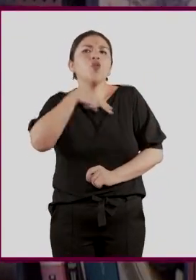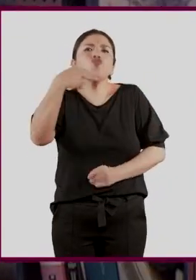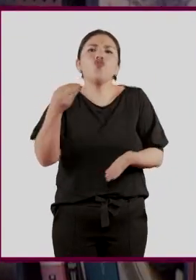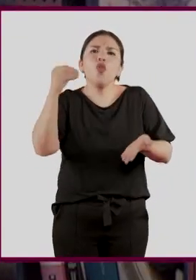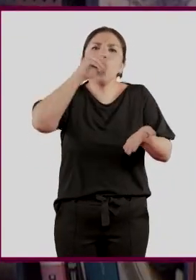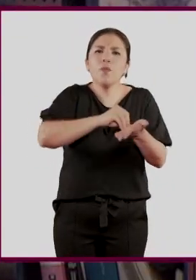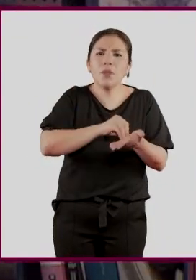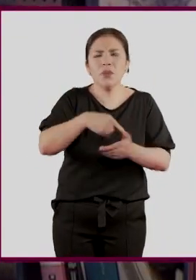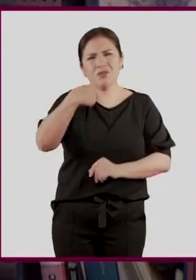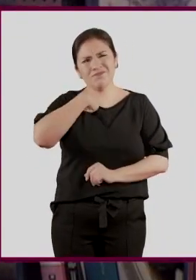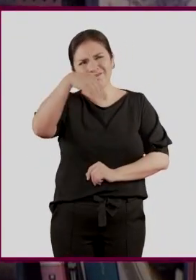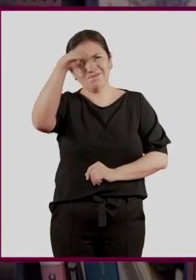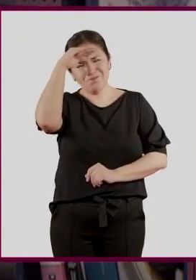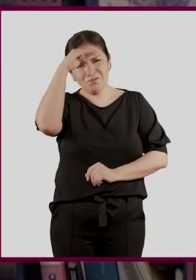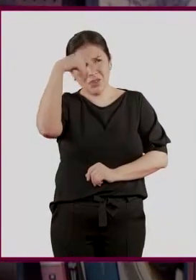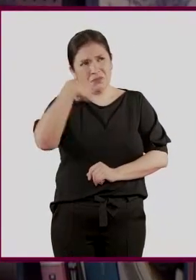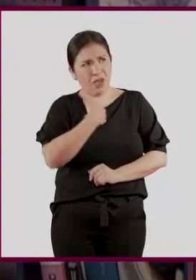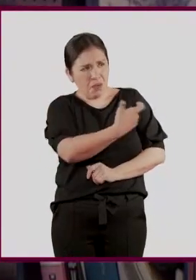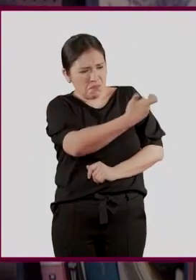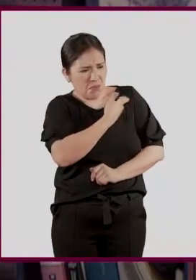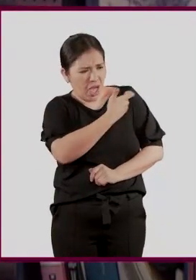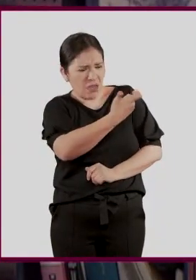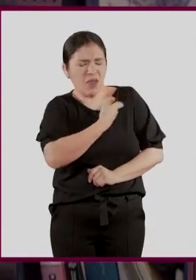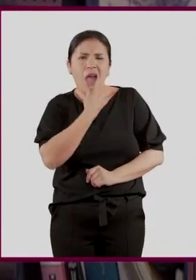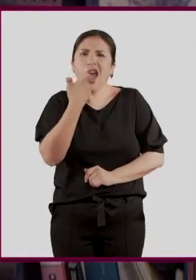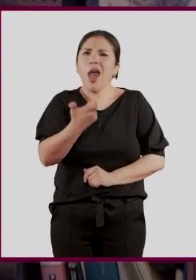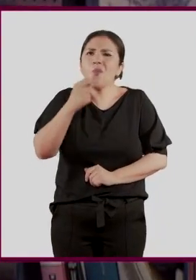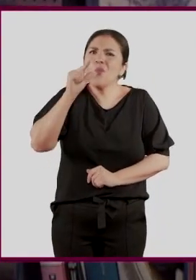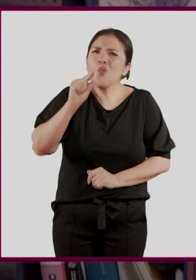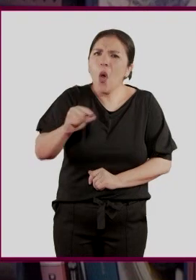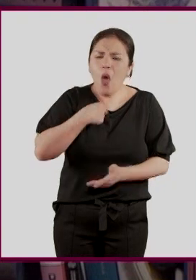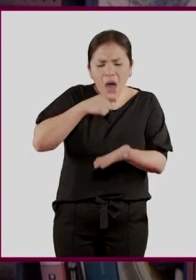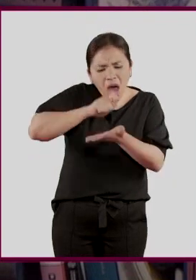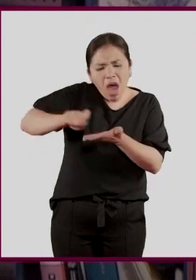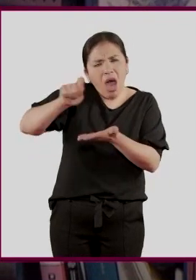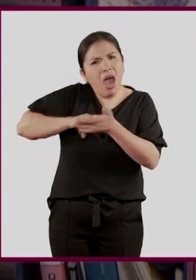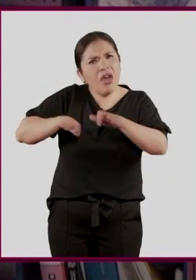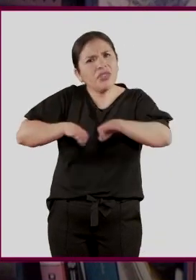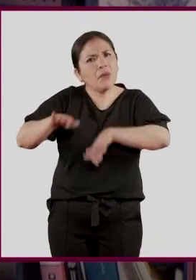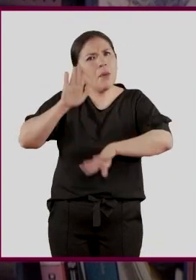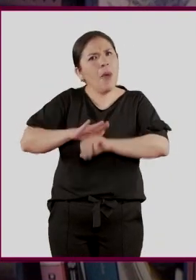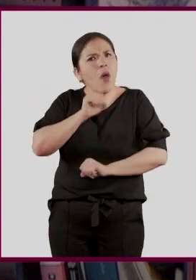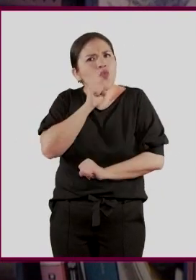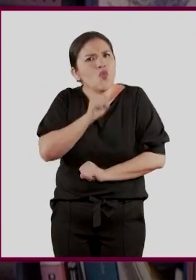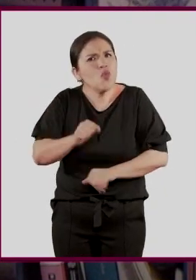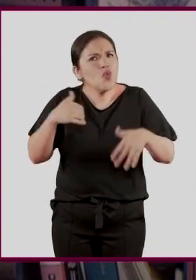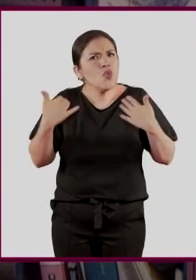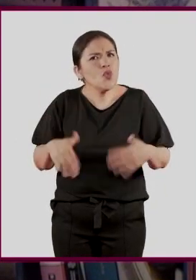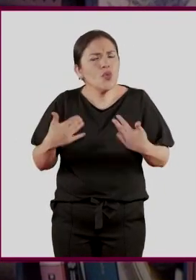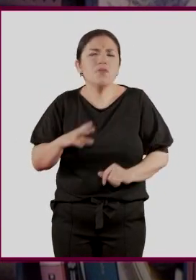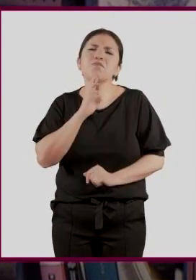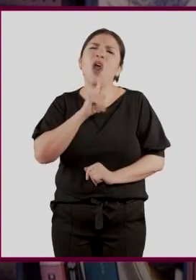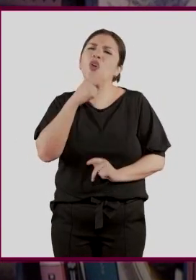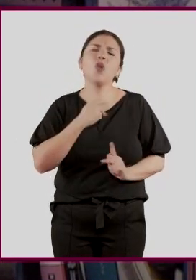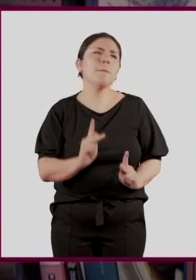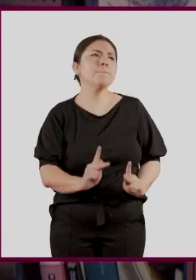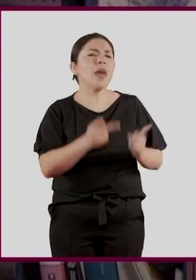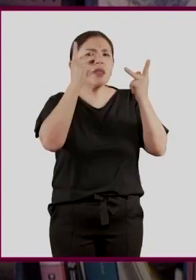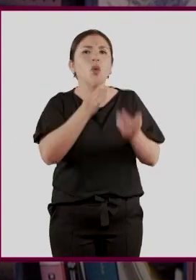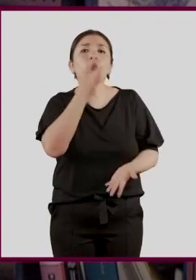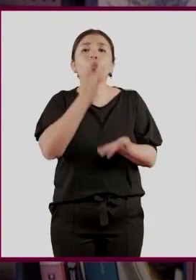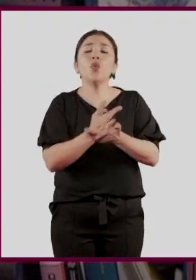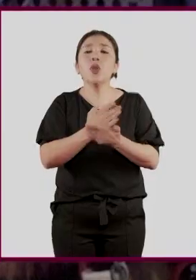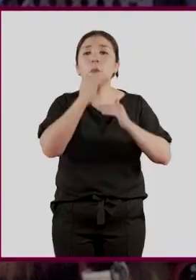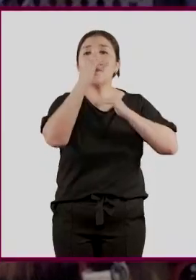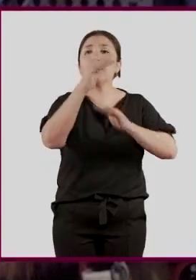Jimena consideró que no le ofrecen el suficiente pago o dinero por su guión, que es buenísimo, así que los vendió solamente por